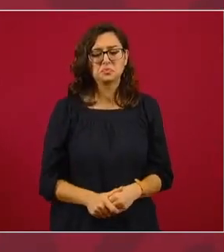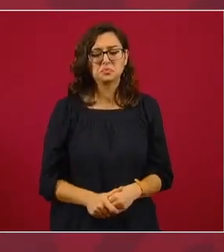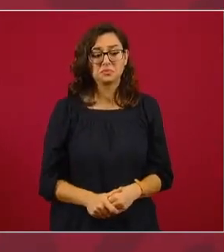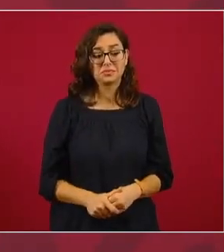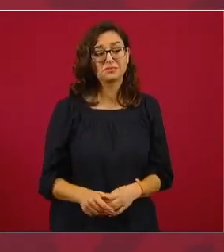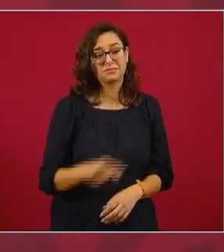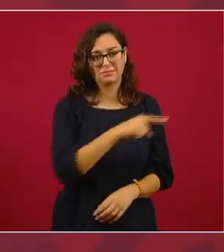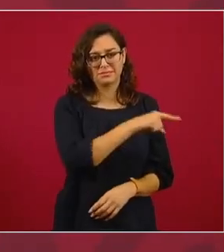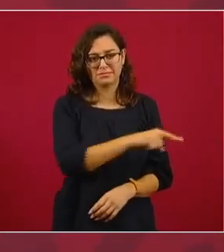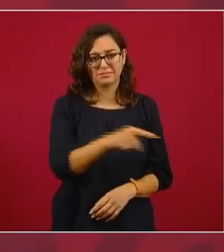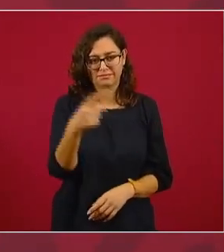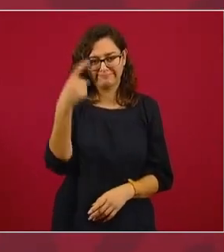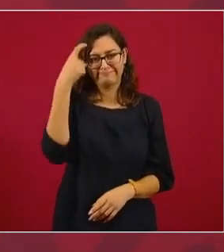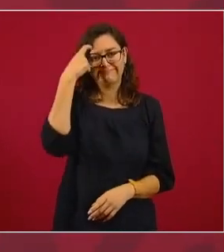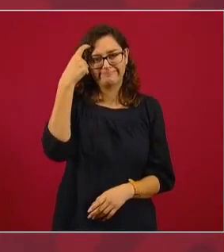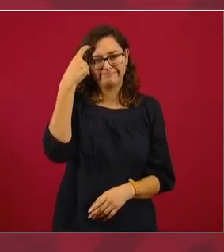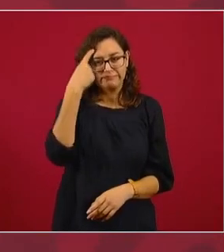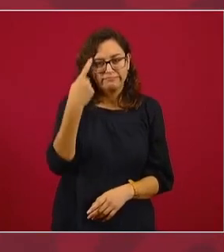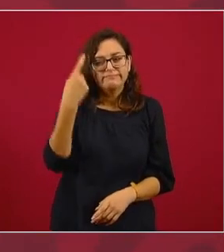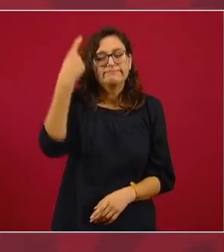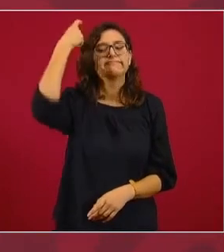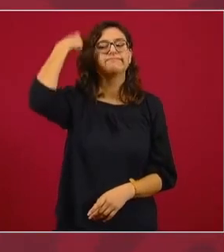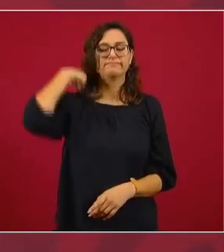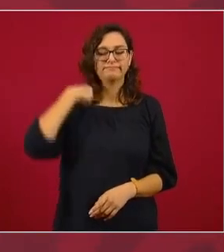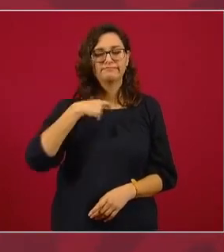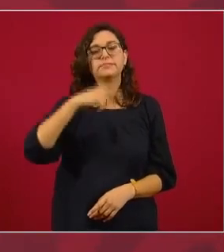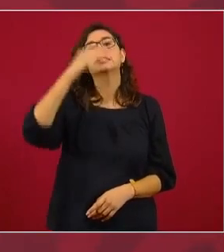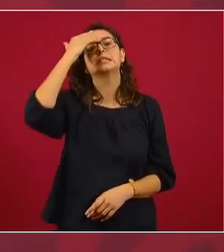ellos saben de que